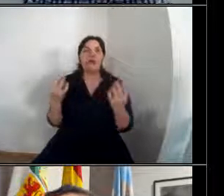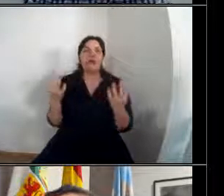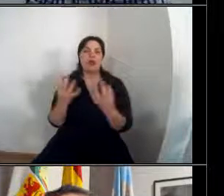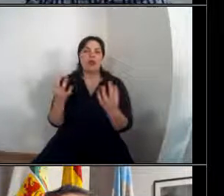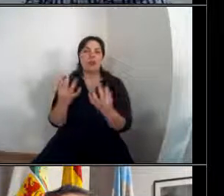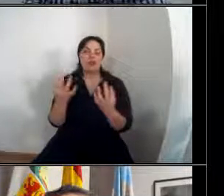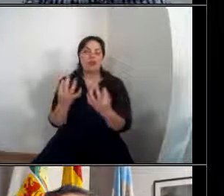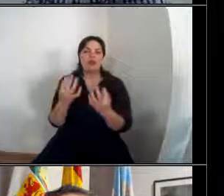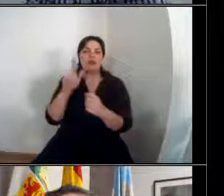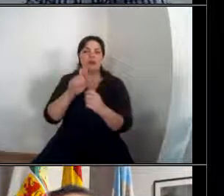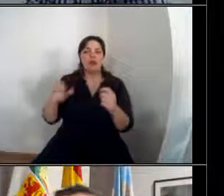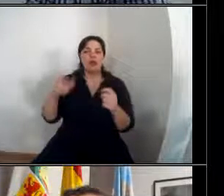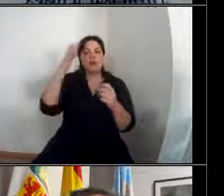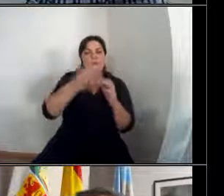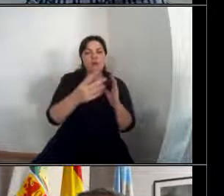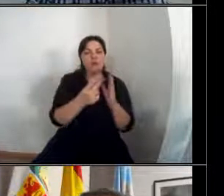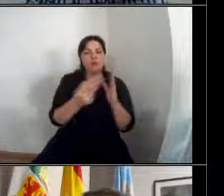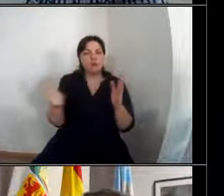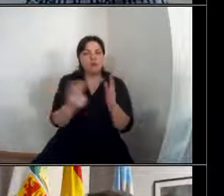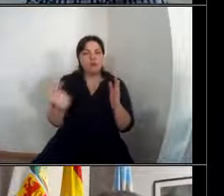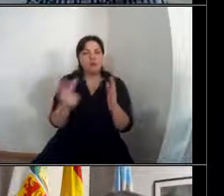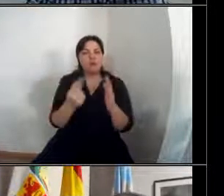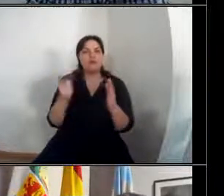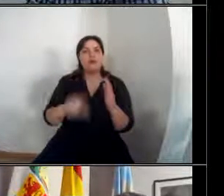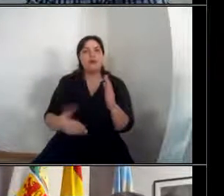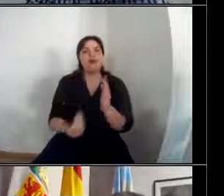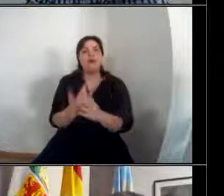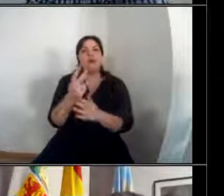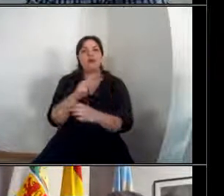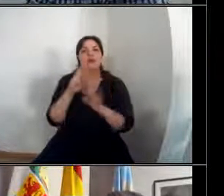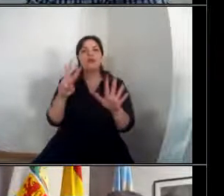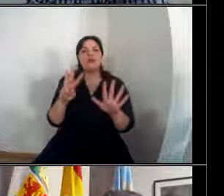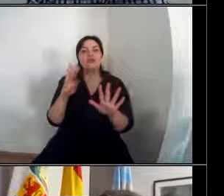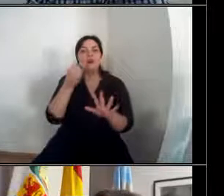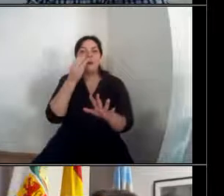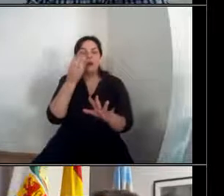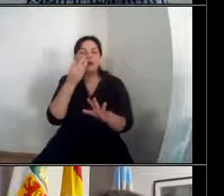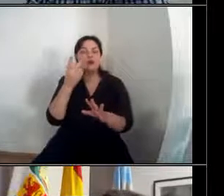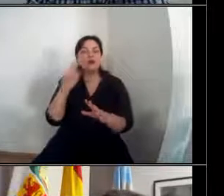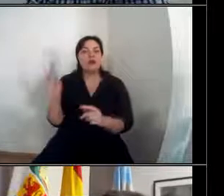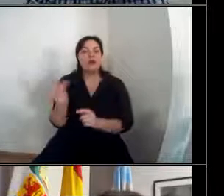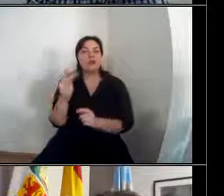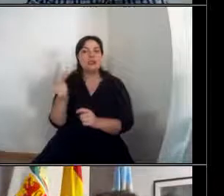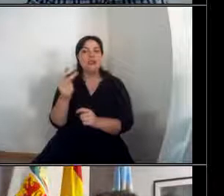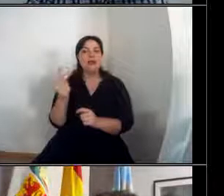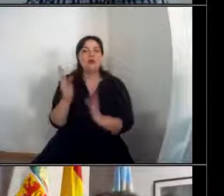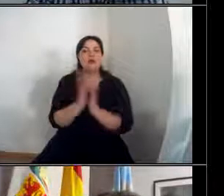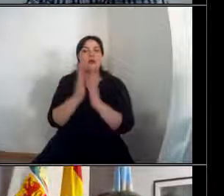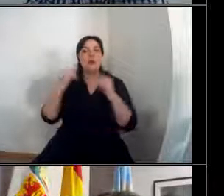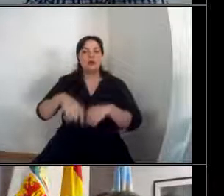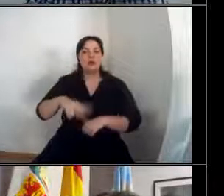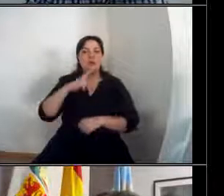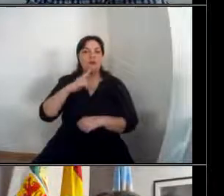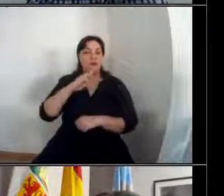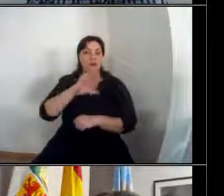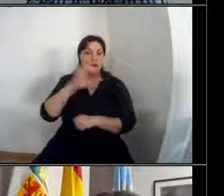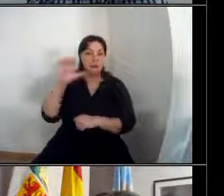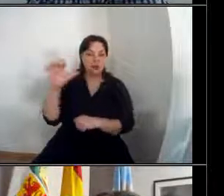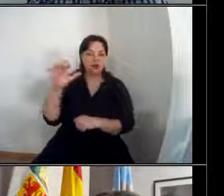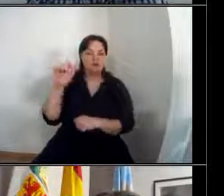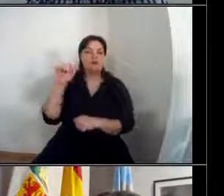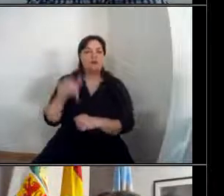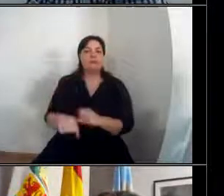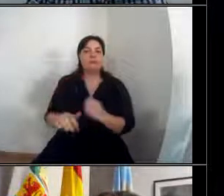despoblamiento en el medio rural, en el día 28 de mayo. El segundo de ellos, el Pacto Verde Europeo. Hoy